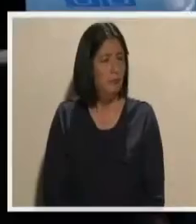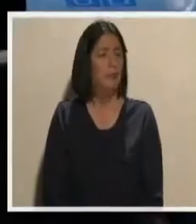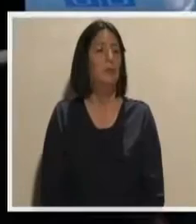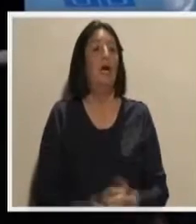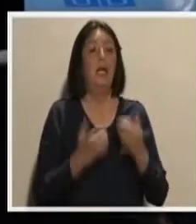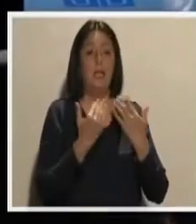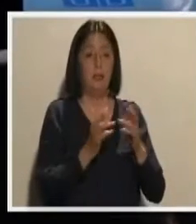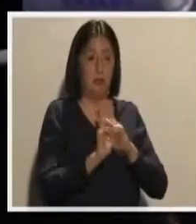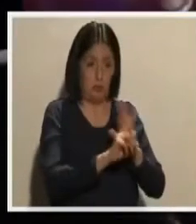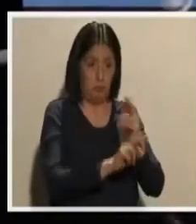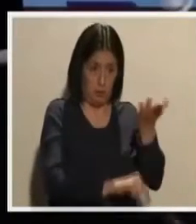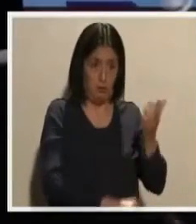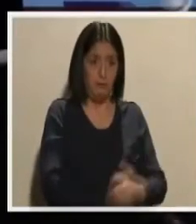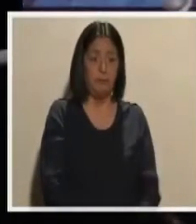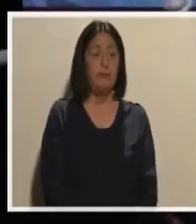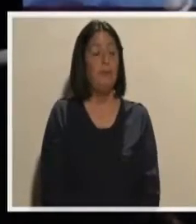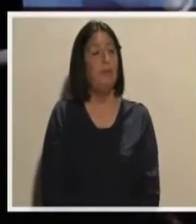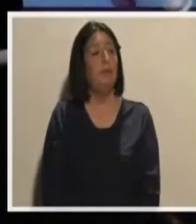gracias. Su respuesta, señor Kuczynski.